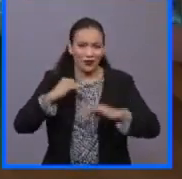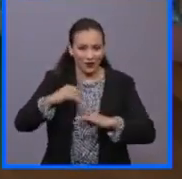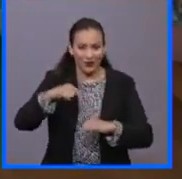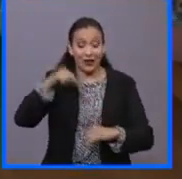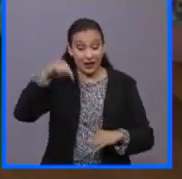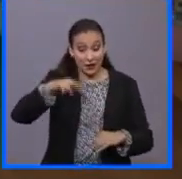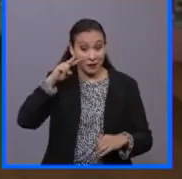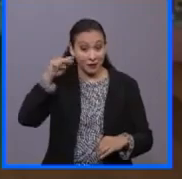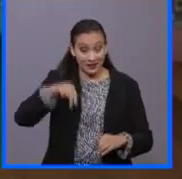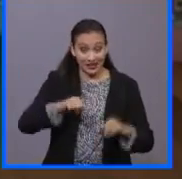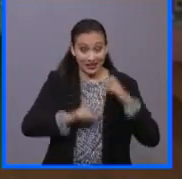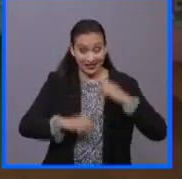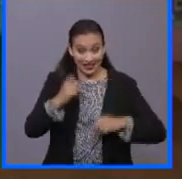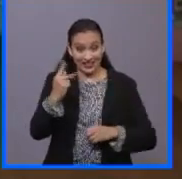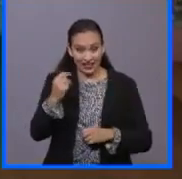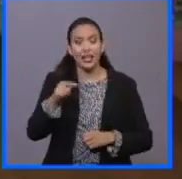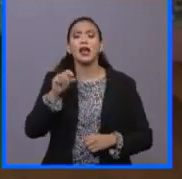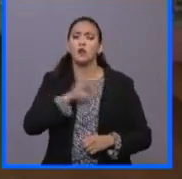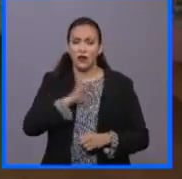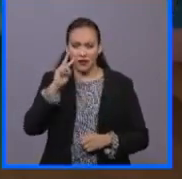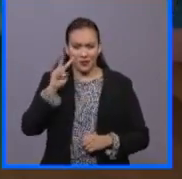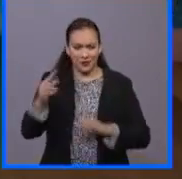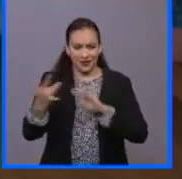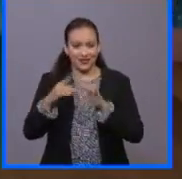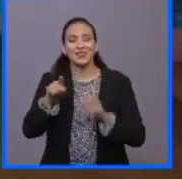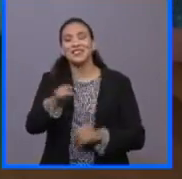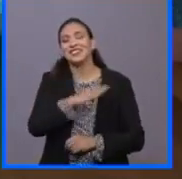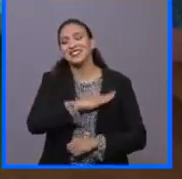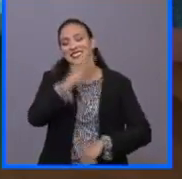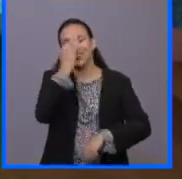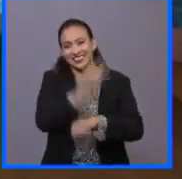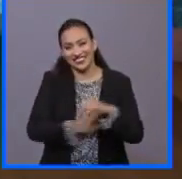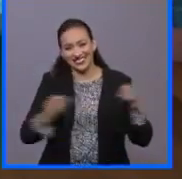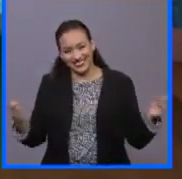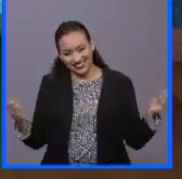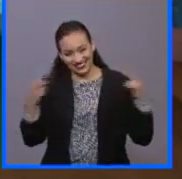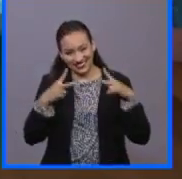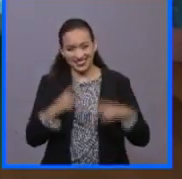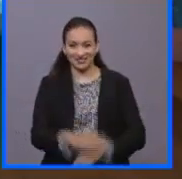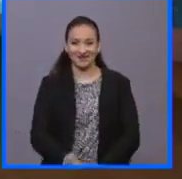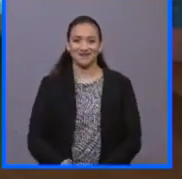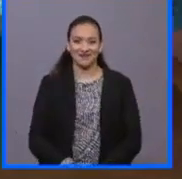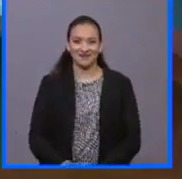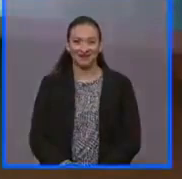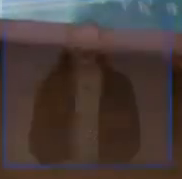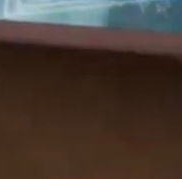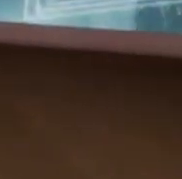contenidos del canal del Poder Judicial de la Federación. Que tenga una excelente tarde, buen provecho.